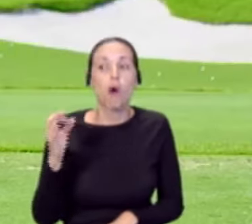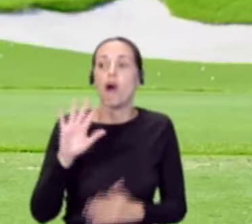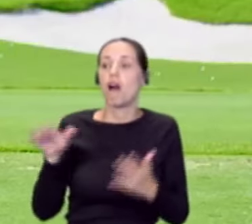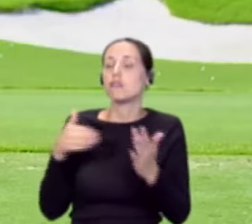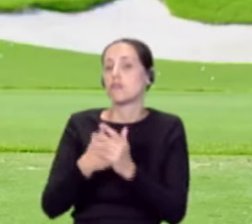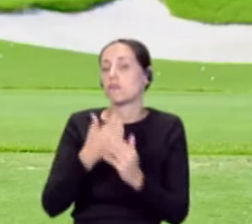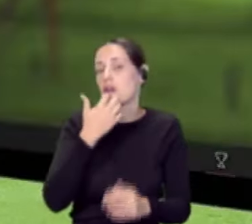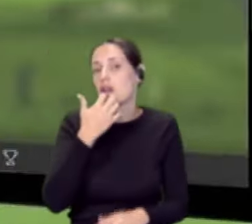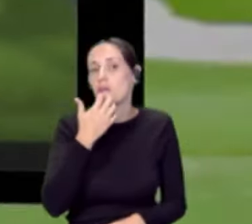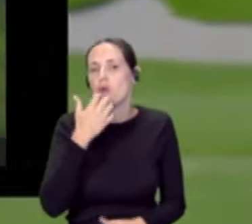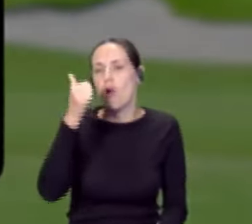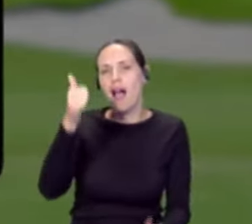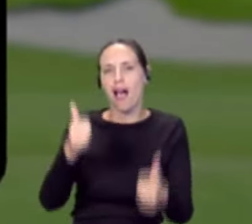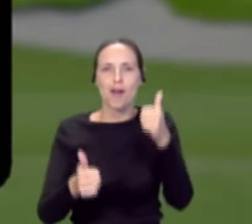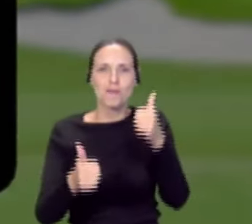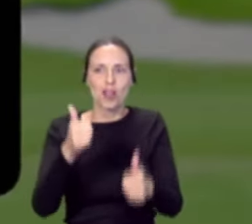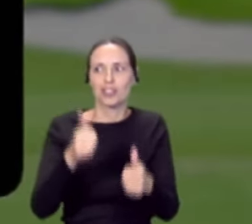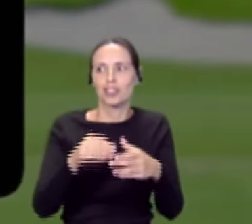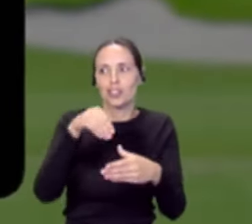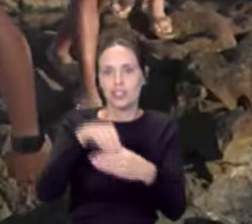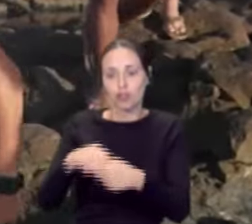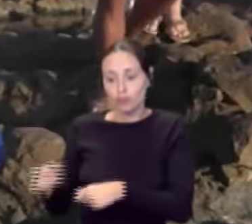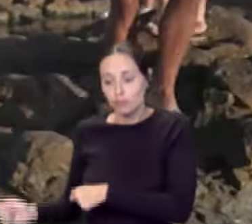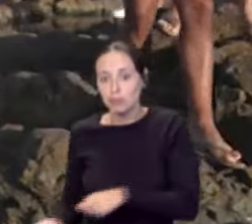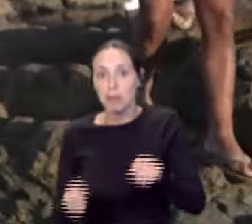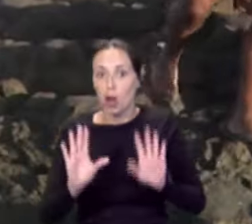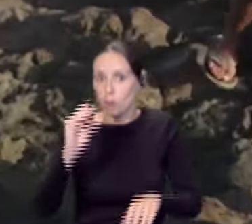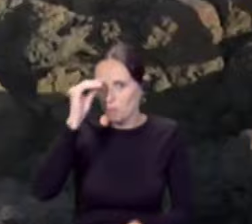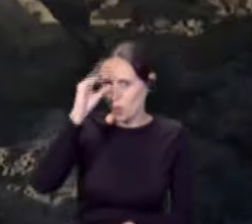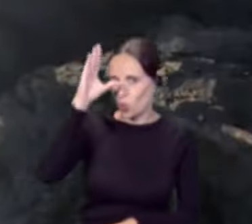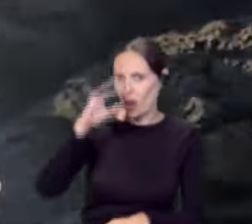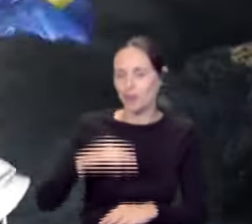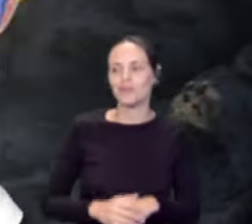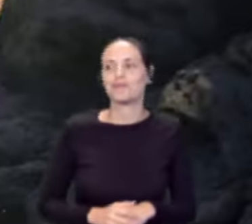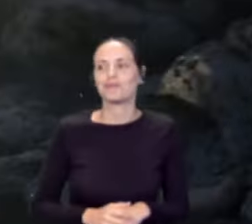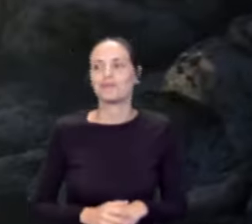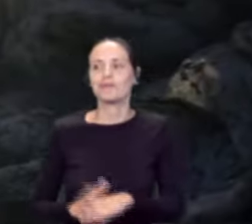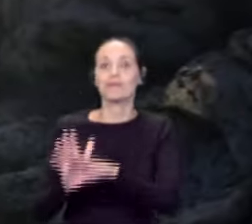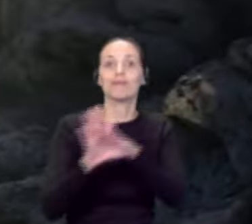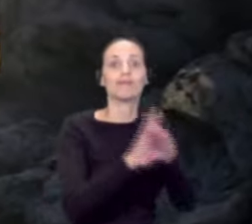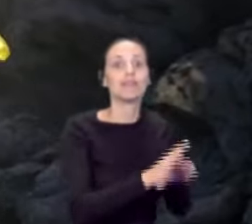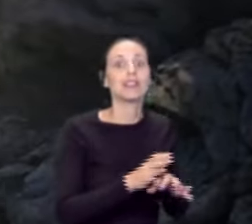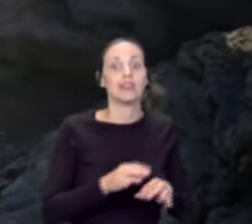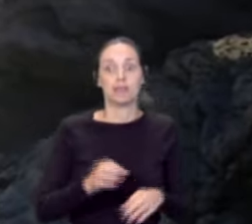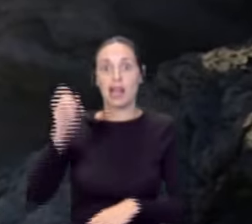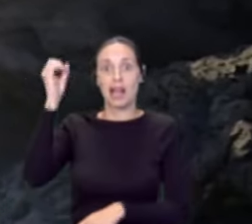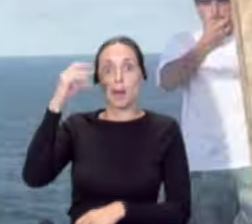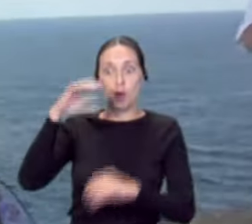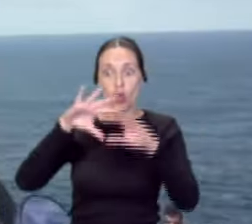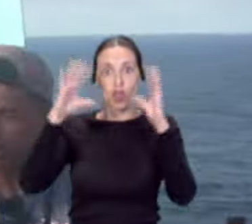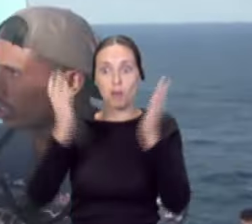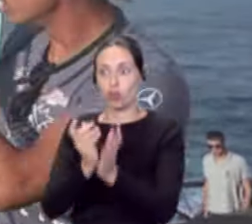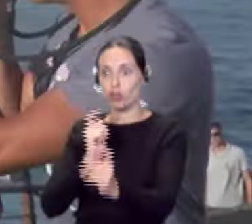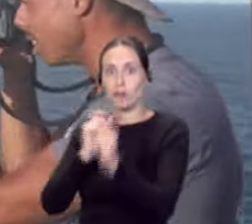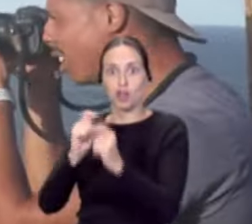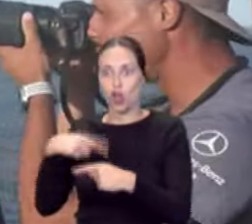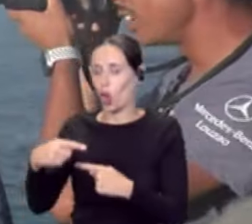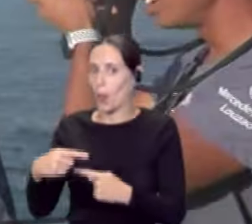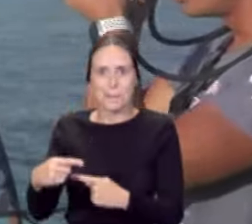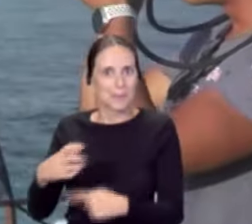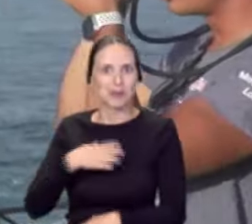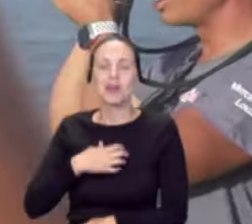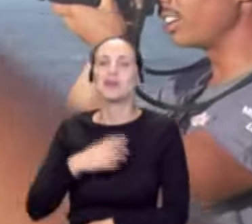hacer campeonatos de campos de golf virtuales. No todos los días se tiene la oportunidad de entrevistar a un campeón del mundo. El invitado de este domingo